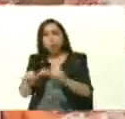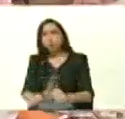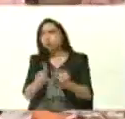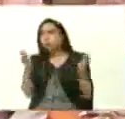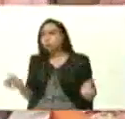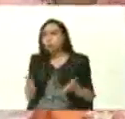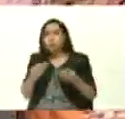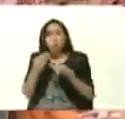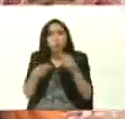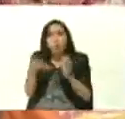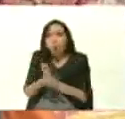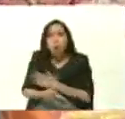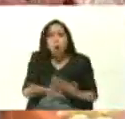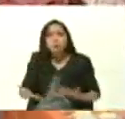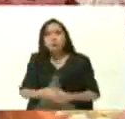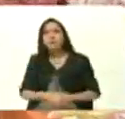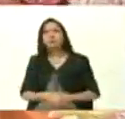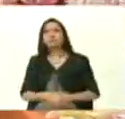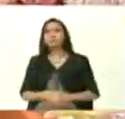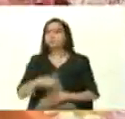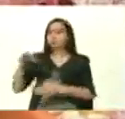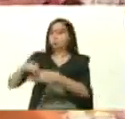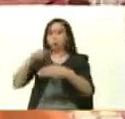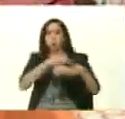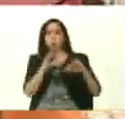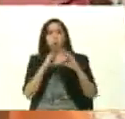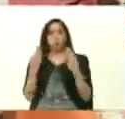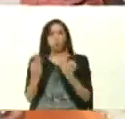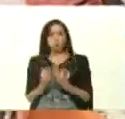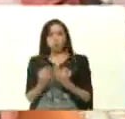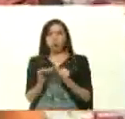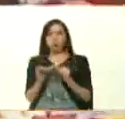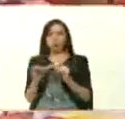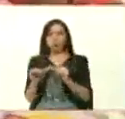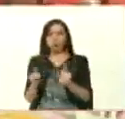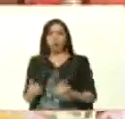emprendimientos permiten consolidar ingresos para la familia.